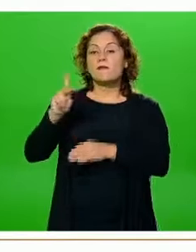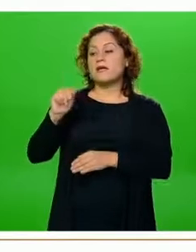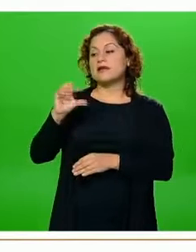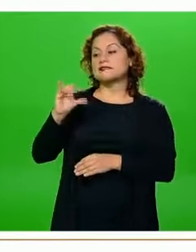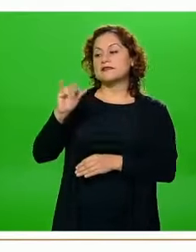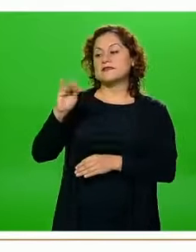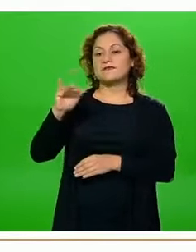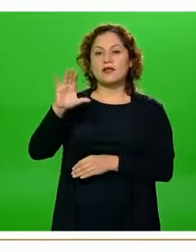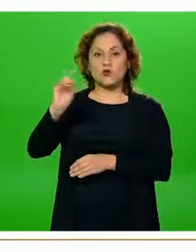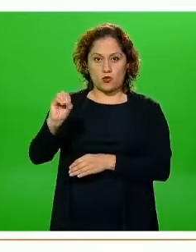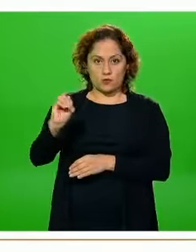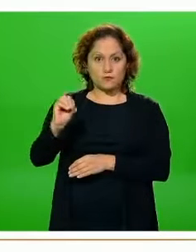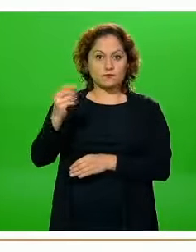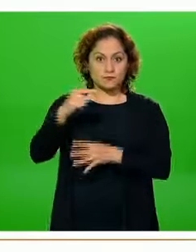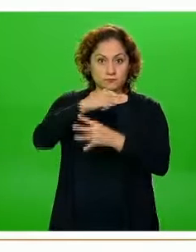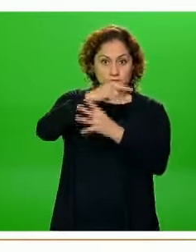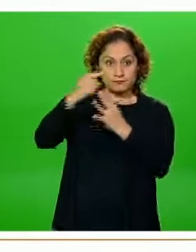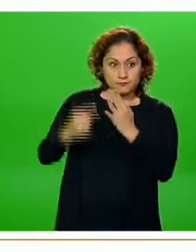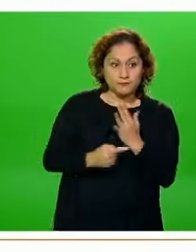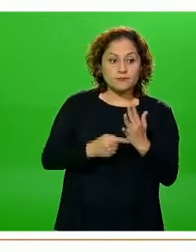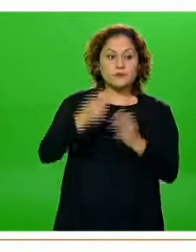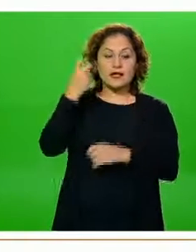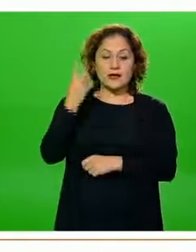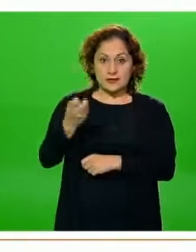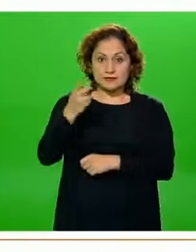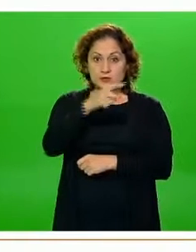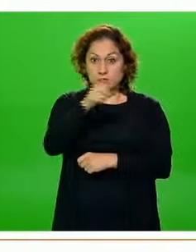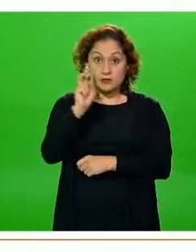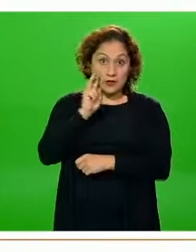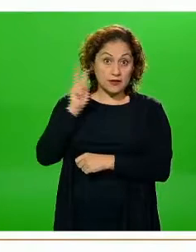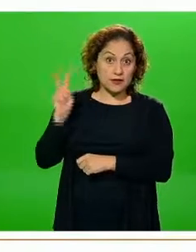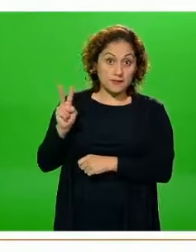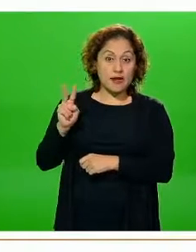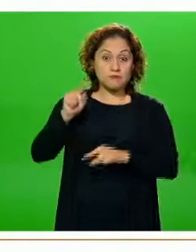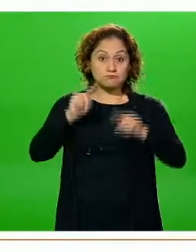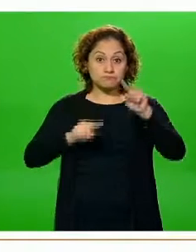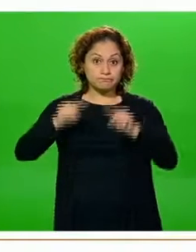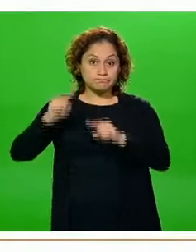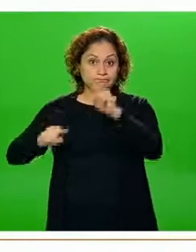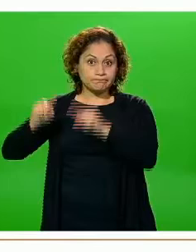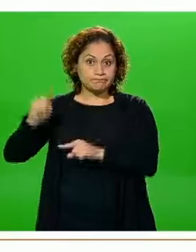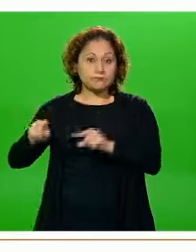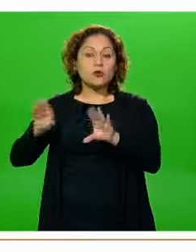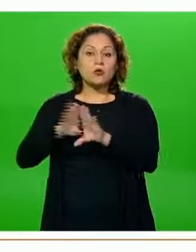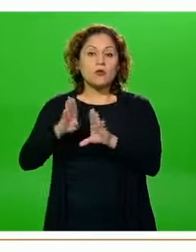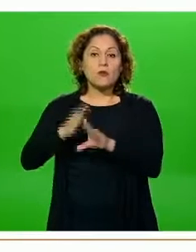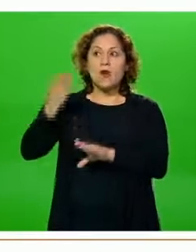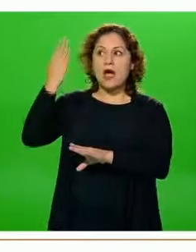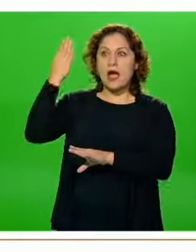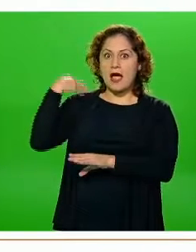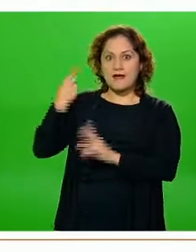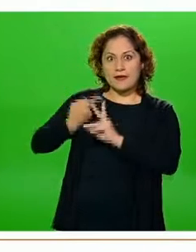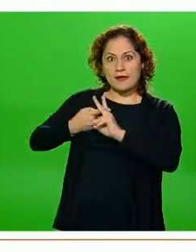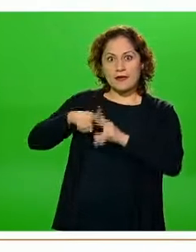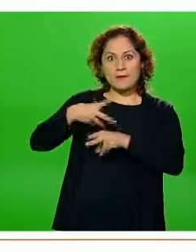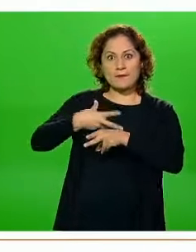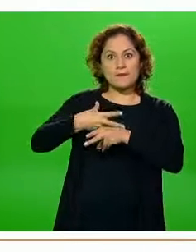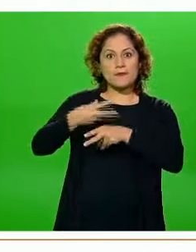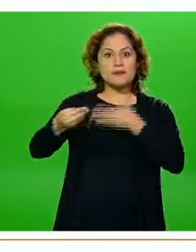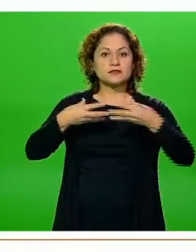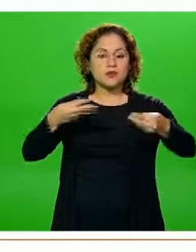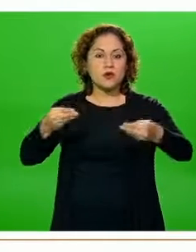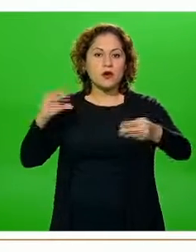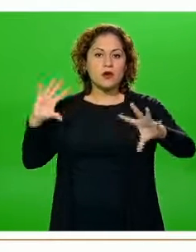son las 6 regiones, y ustedes vean cómo el comportamiento desde el inicio de la pandemia hasta hoy, pues vemos cómo